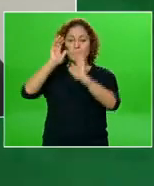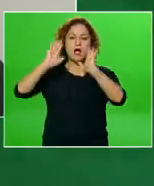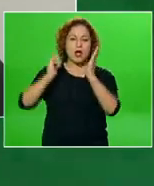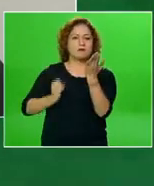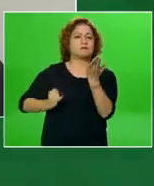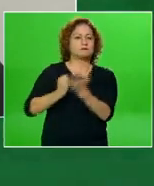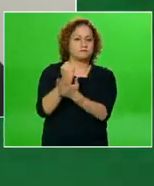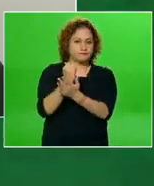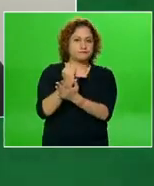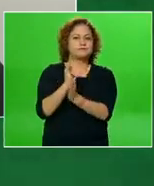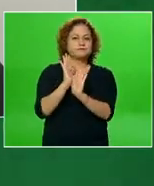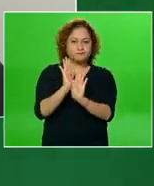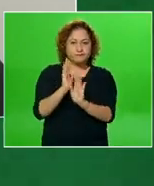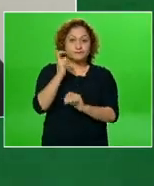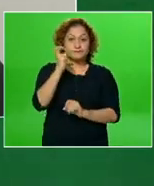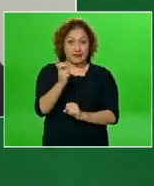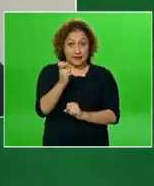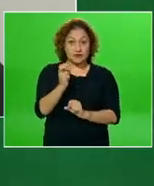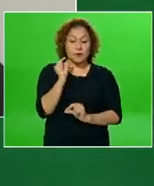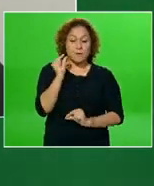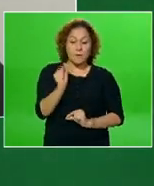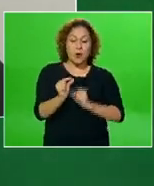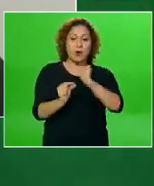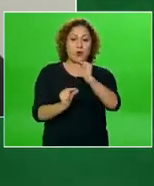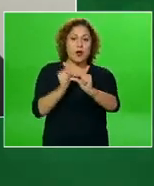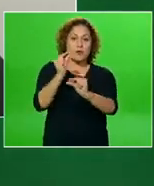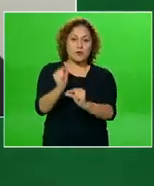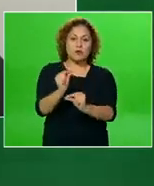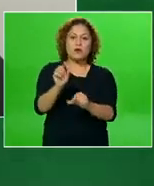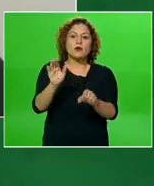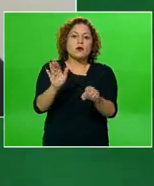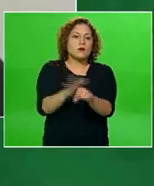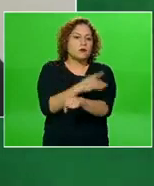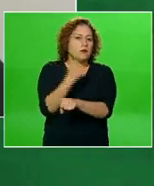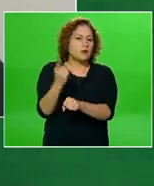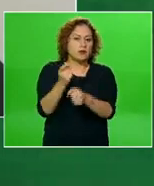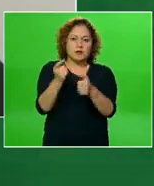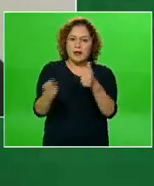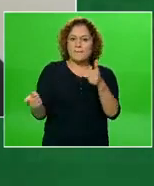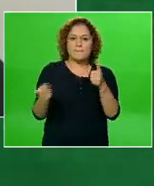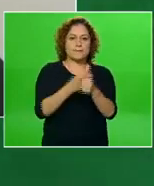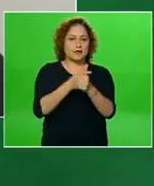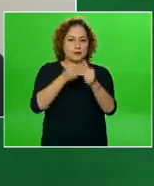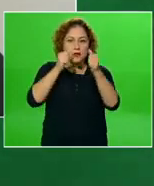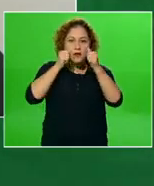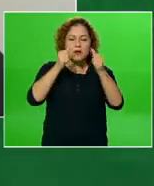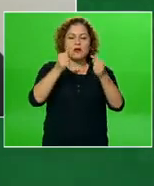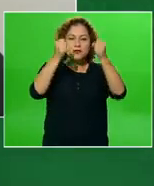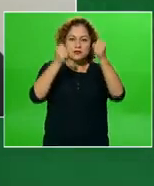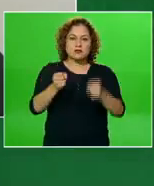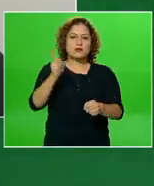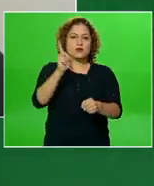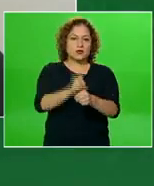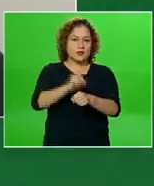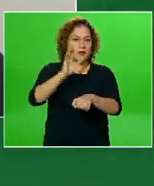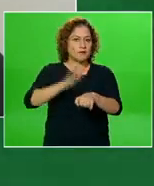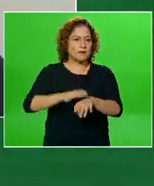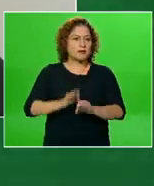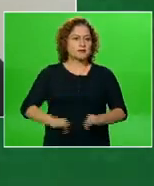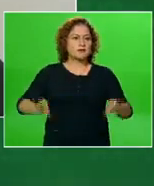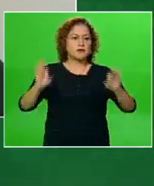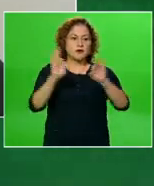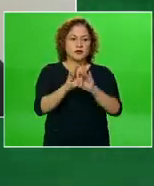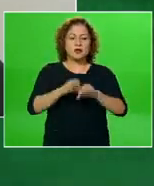tenerlo claro porque la seguridad es lo primero que quiere guardar al llevarles bien activamente por asuntos del